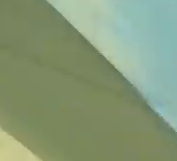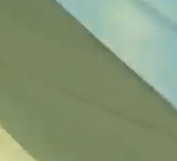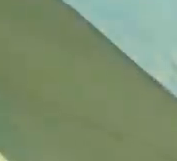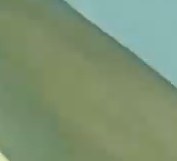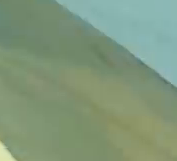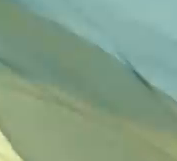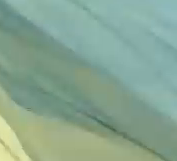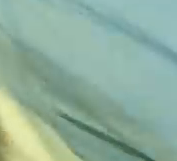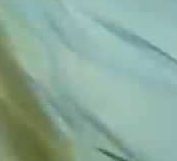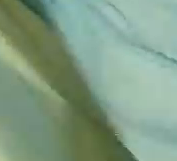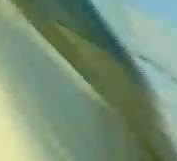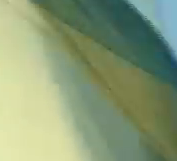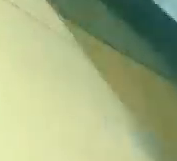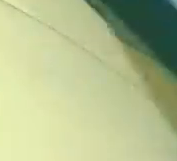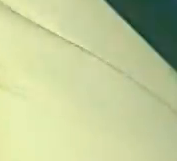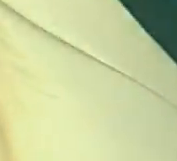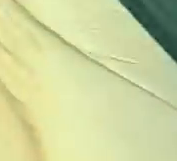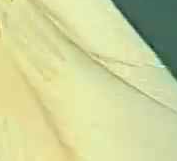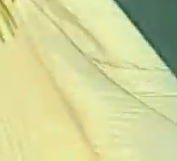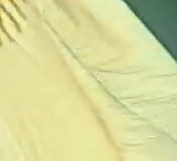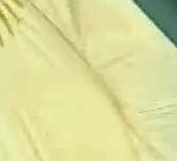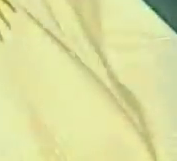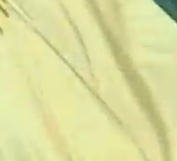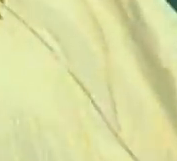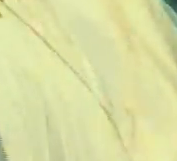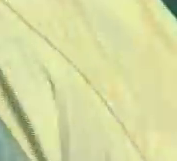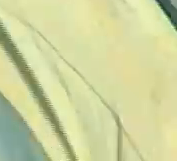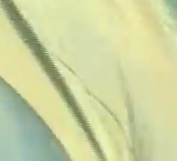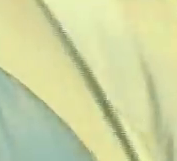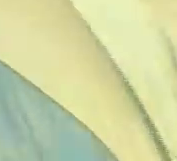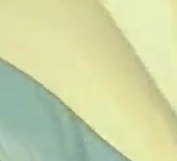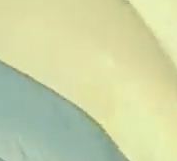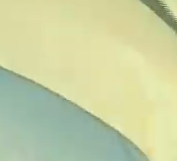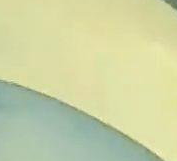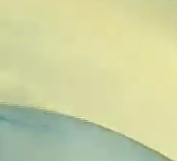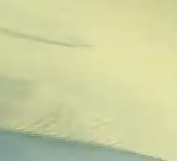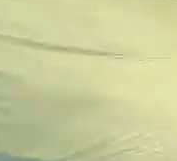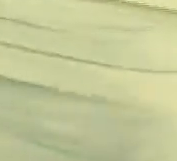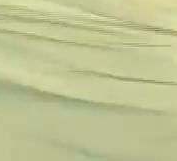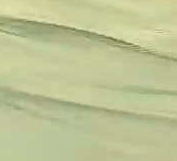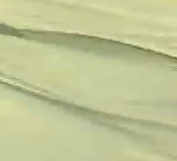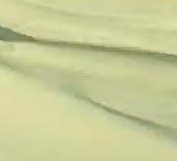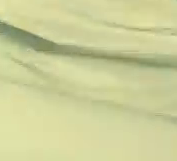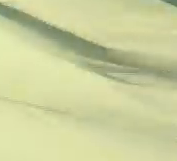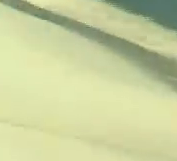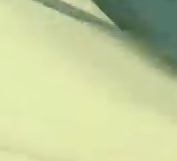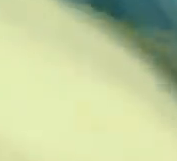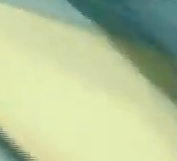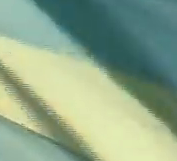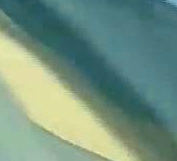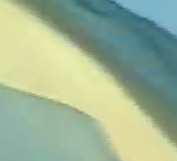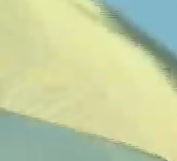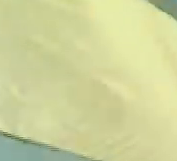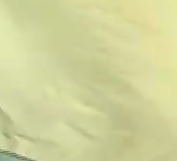televisión de todo el país y el Servicio Internacional RAE, Radiodifusión Argentina al exterior, en